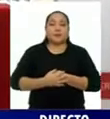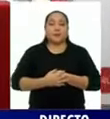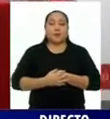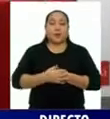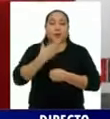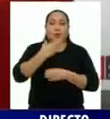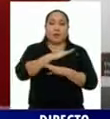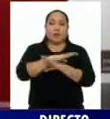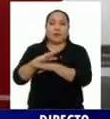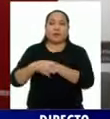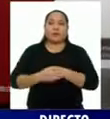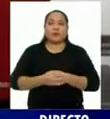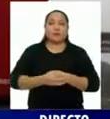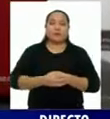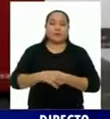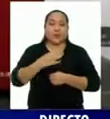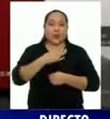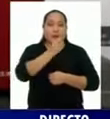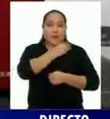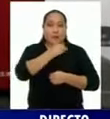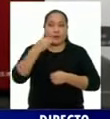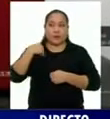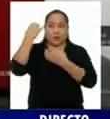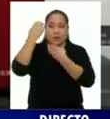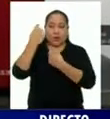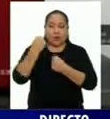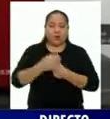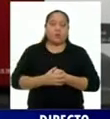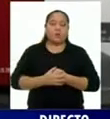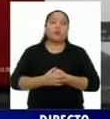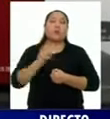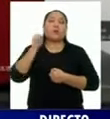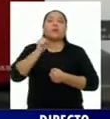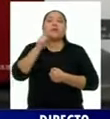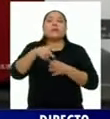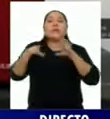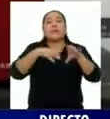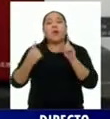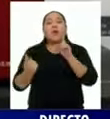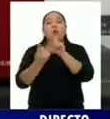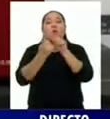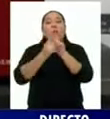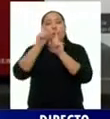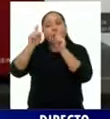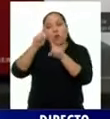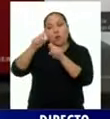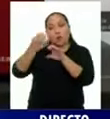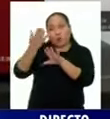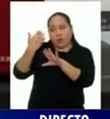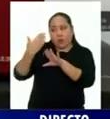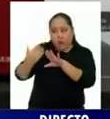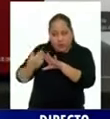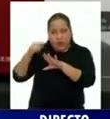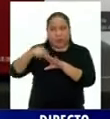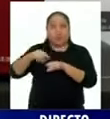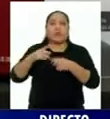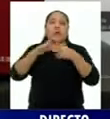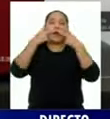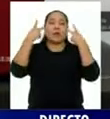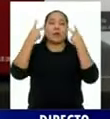Buenas tardes. Para el ministro de Economía, mientras se realizaba un encuentro sobre consulta previa en Iquitos,